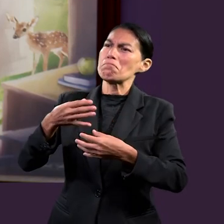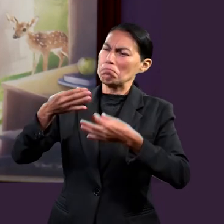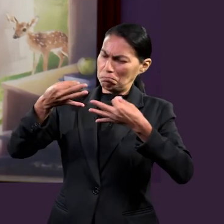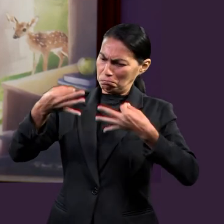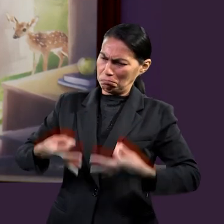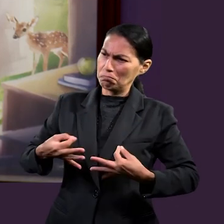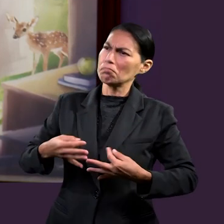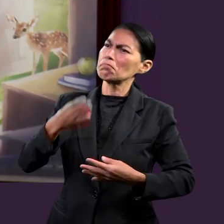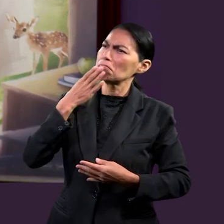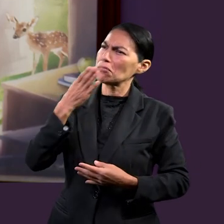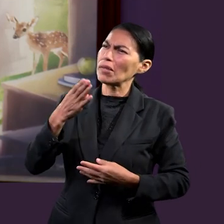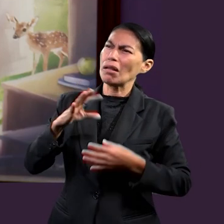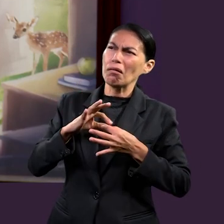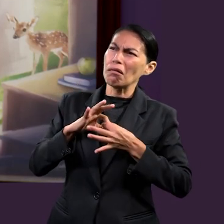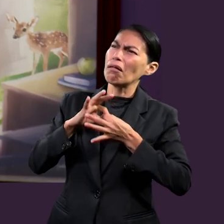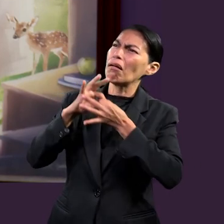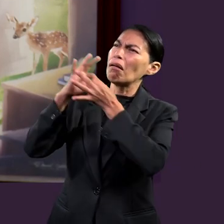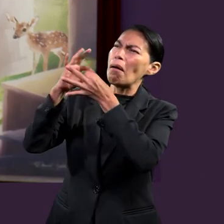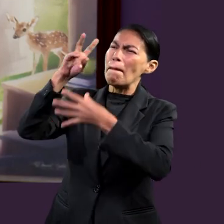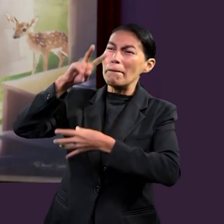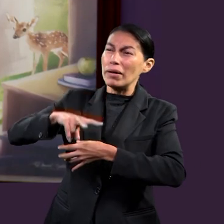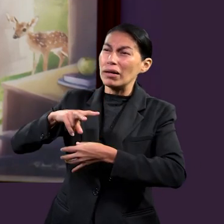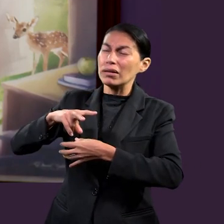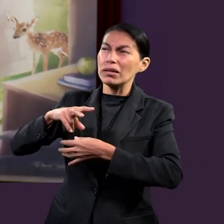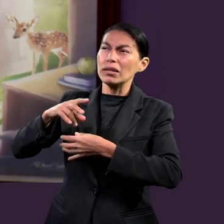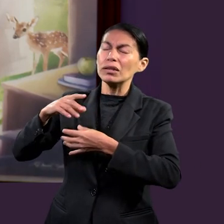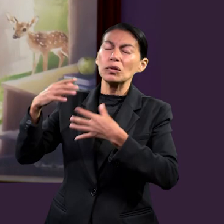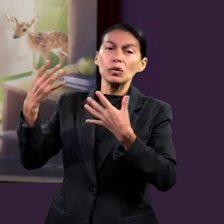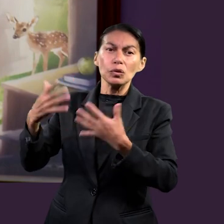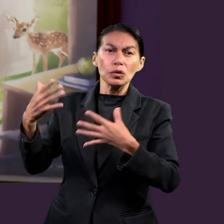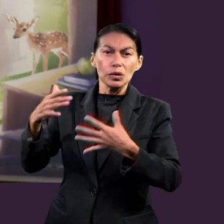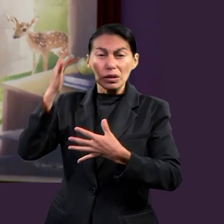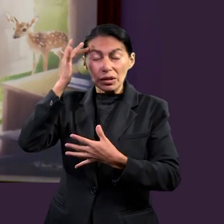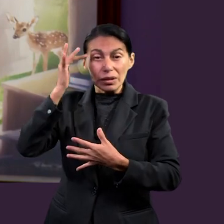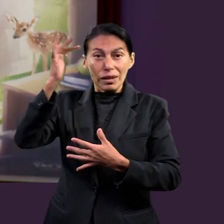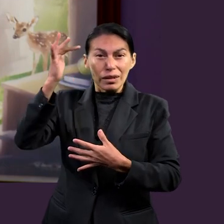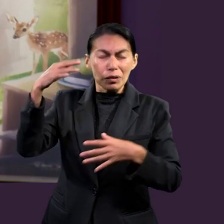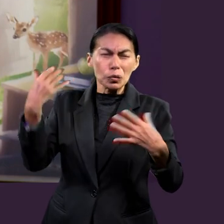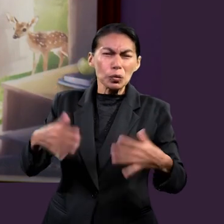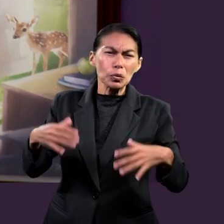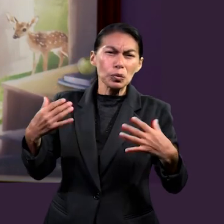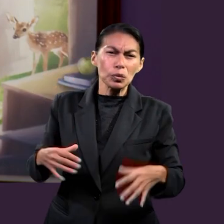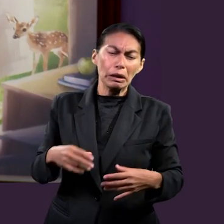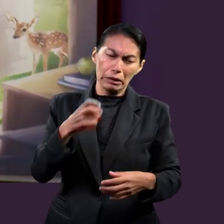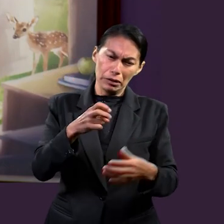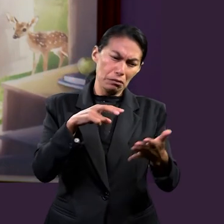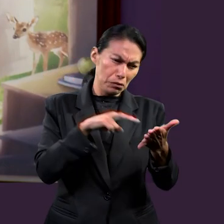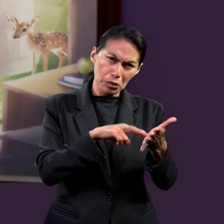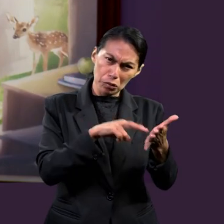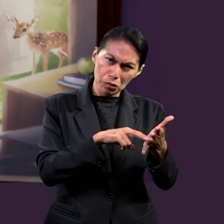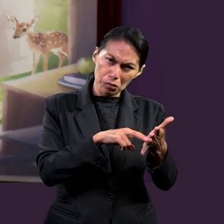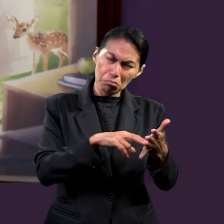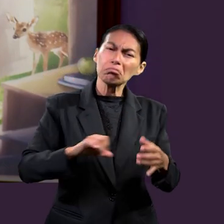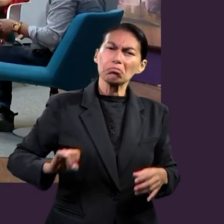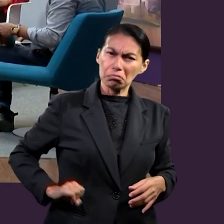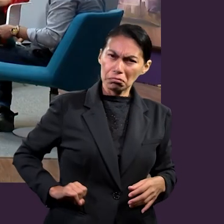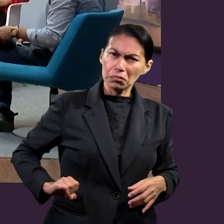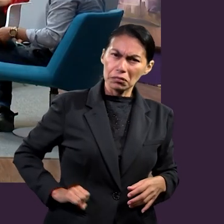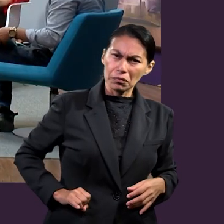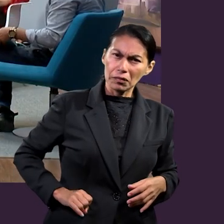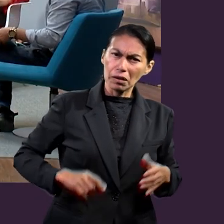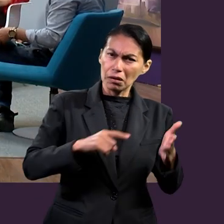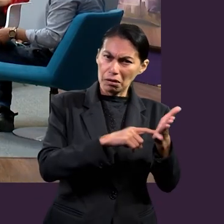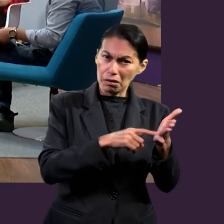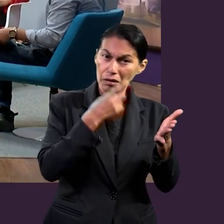justicia y en santidad de la verdad. Aquí yo creo que es un versículo interesante ya que usa la